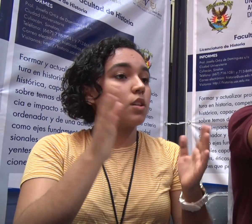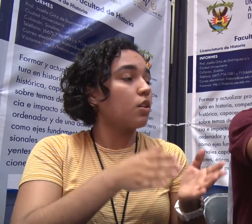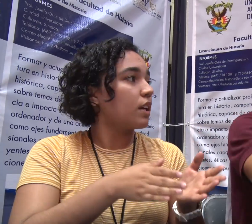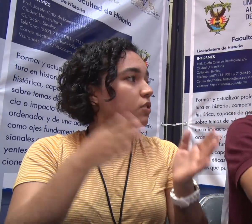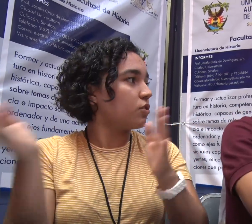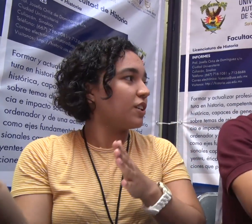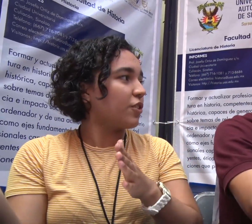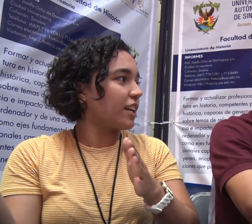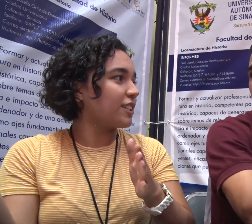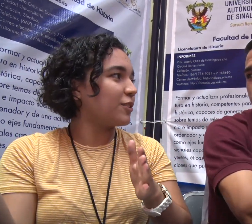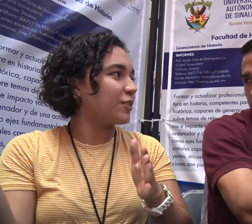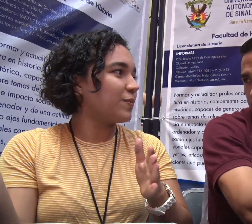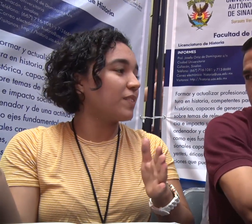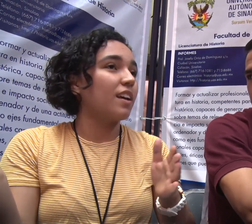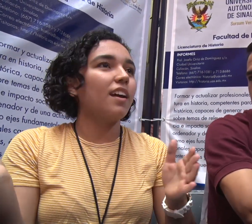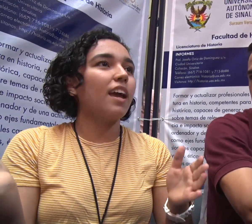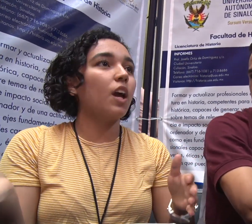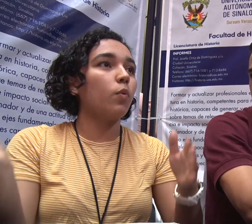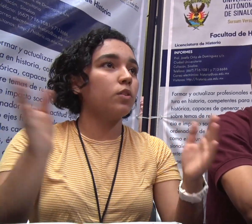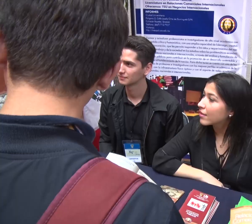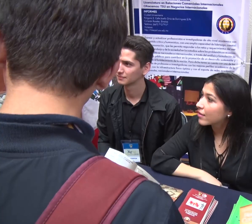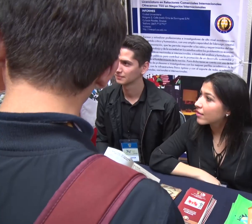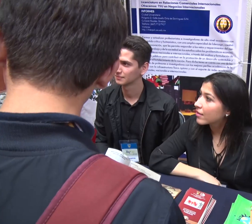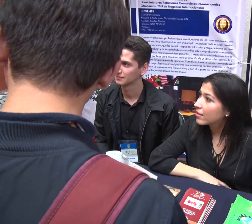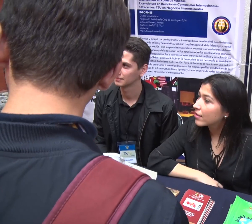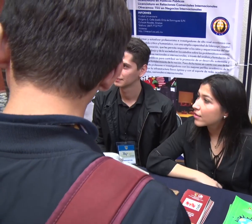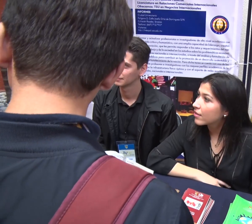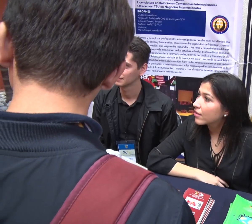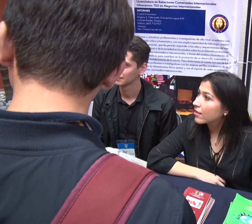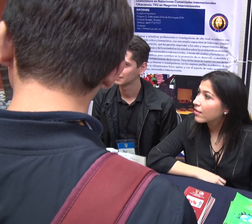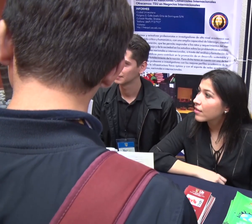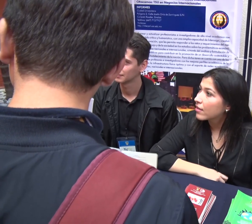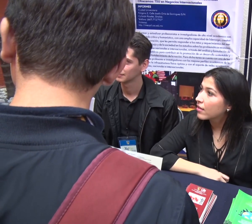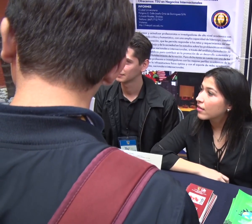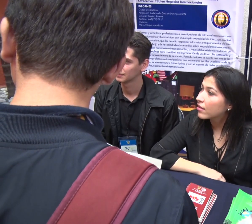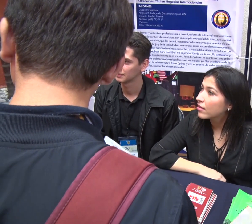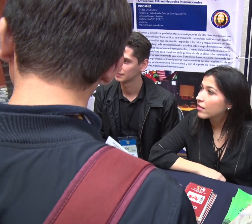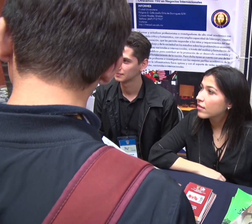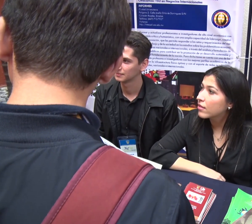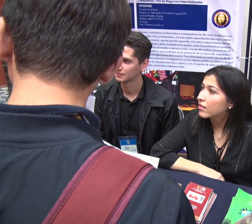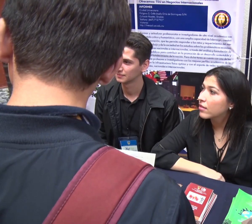No es ni correcto ni incorrecto. Cuando...